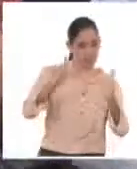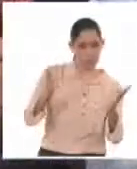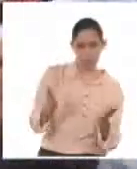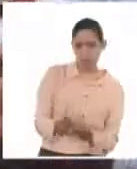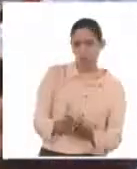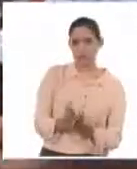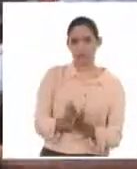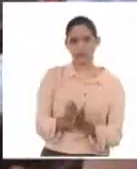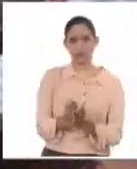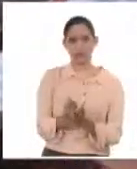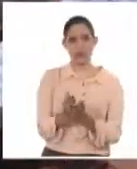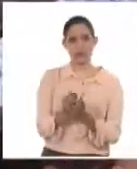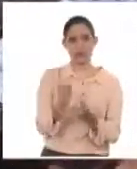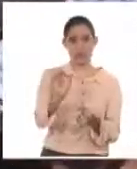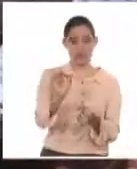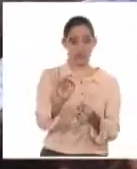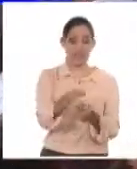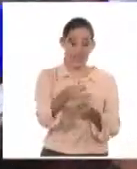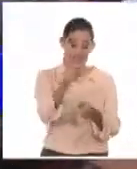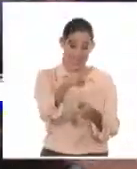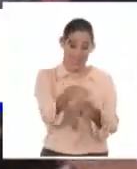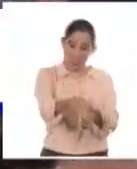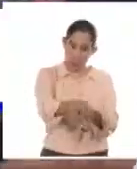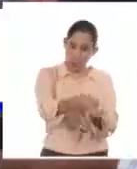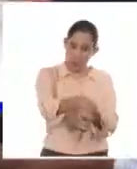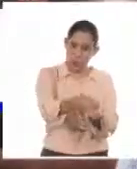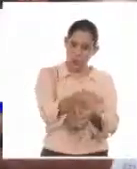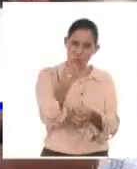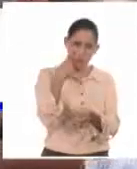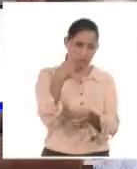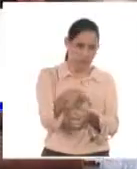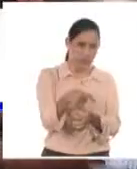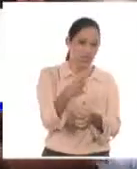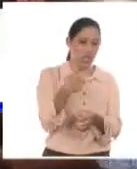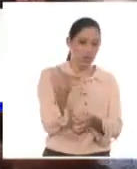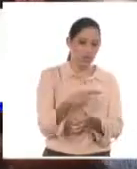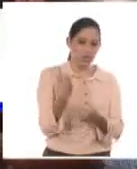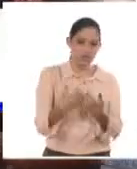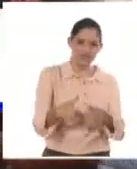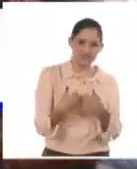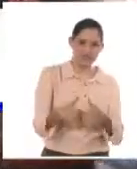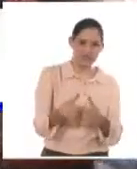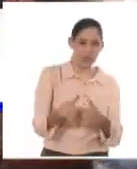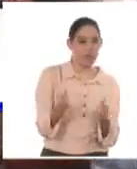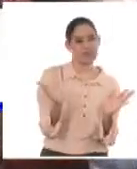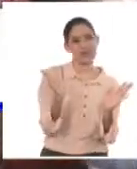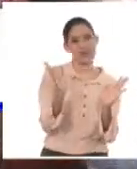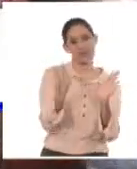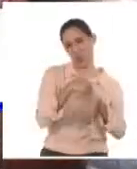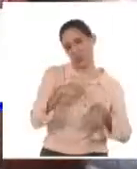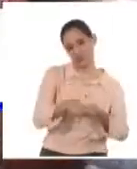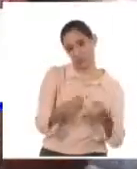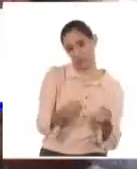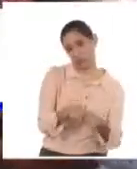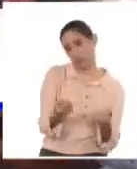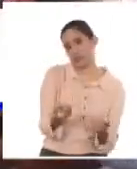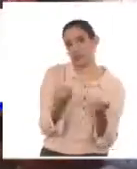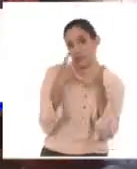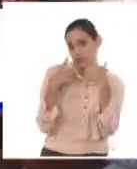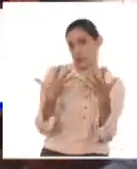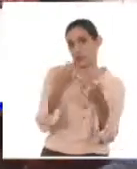menos el tornillo, incluso hasta el tornillo este, ya lo estamos fabricando también, sí, para que no se oxide, no se rompa.